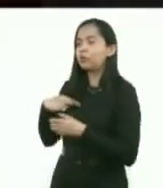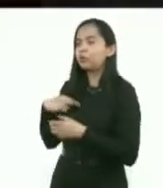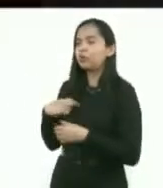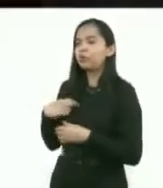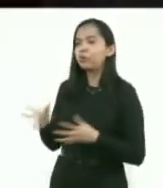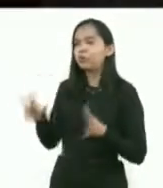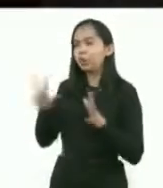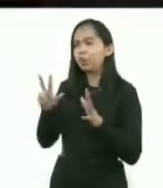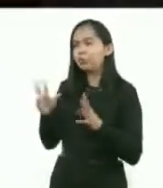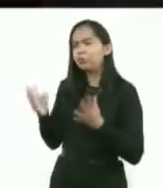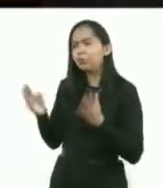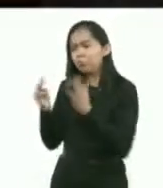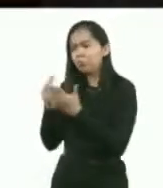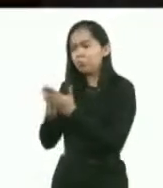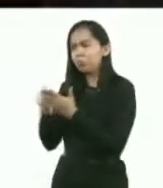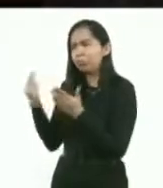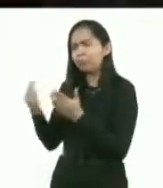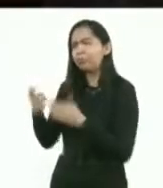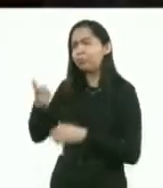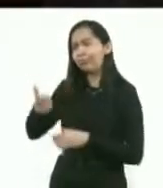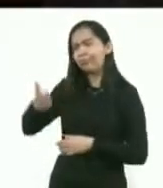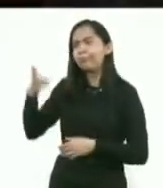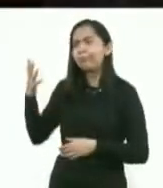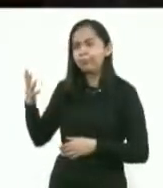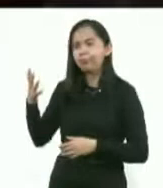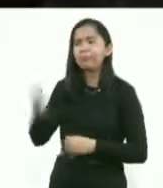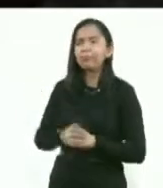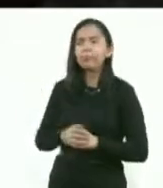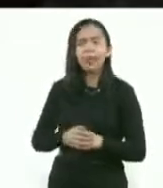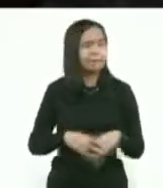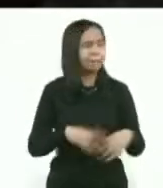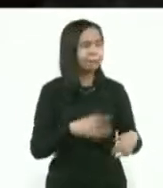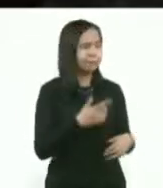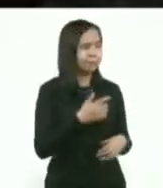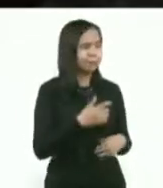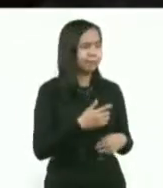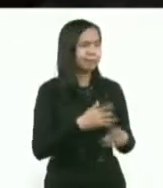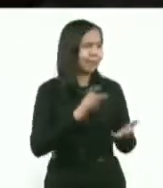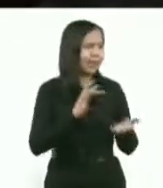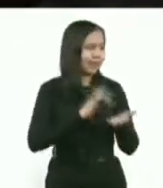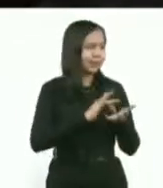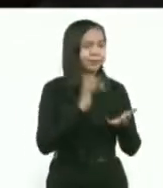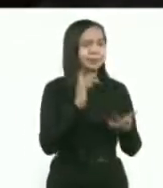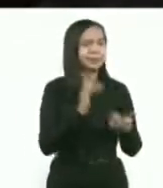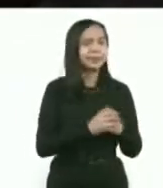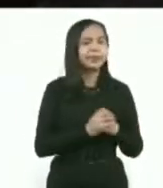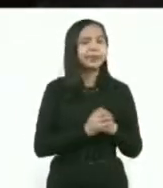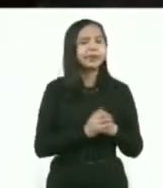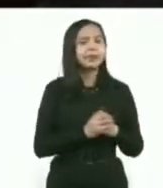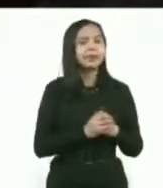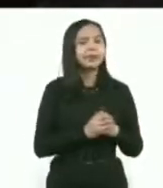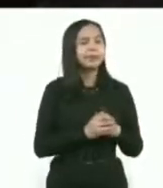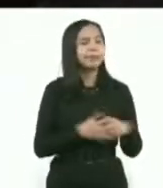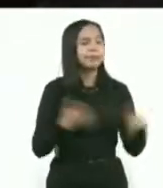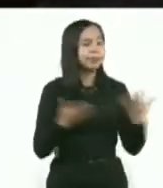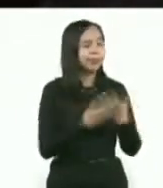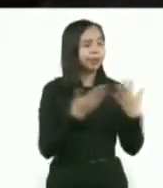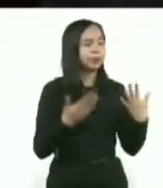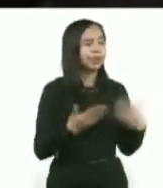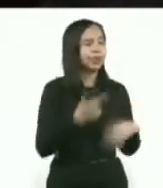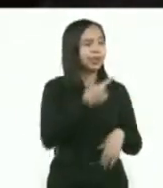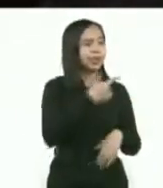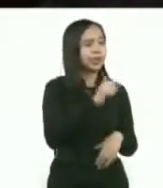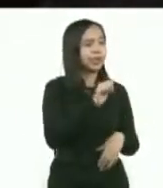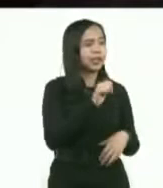Insistimos, ¿no es por el precio entonces? No es por el precio. Perfecto. Eso, si me lo permite, con relación a lo de las gasolinerías